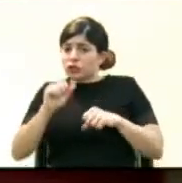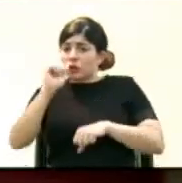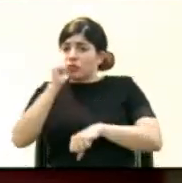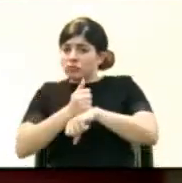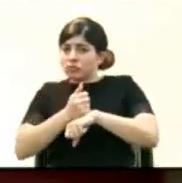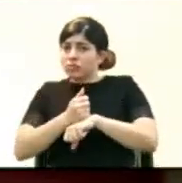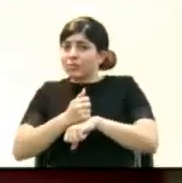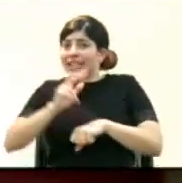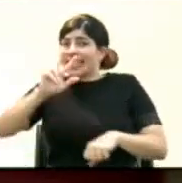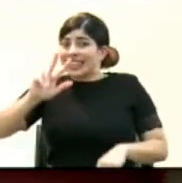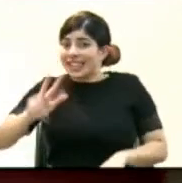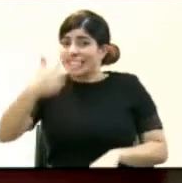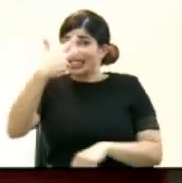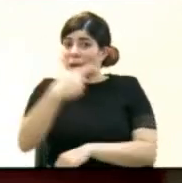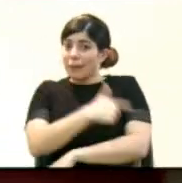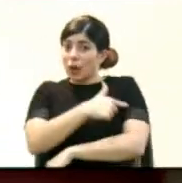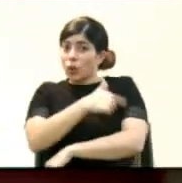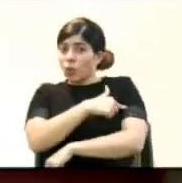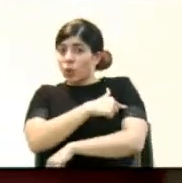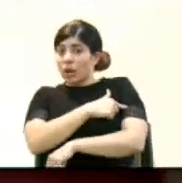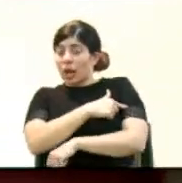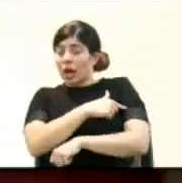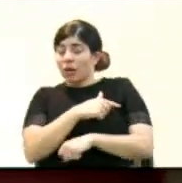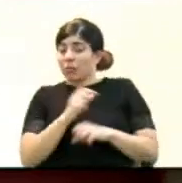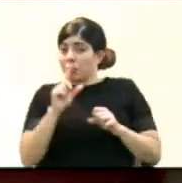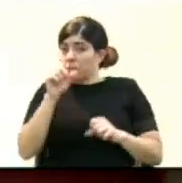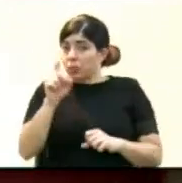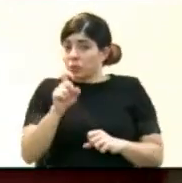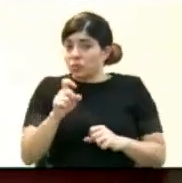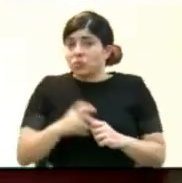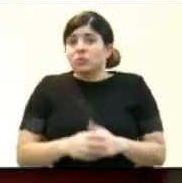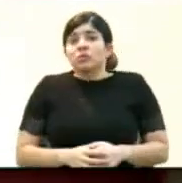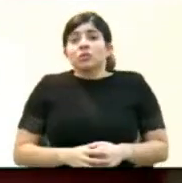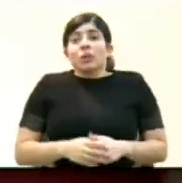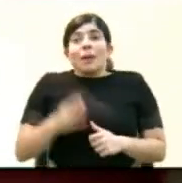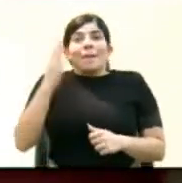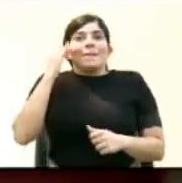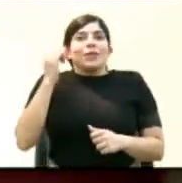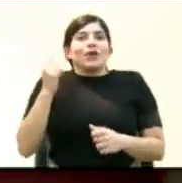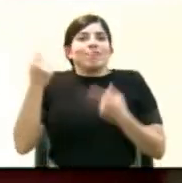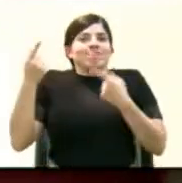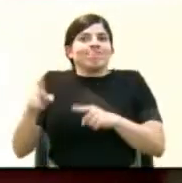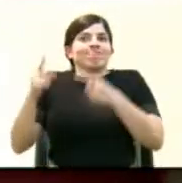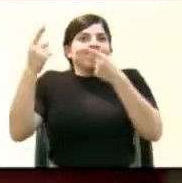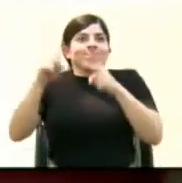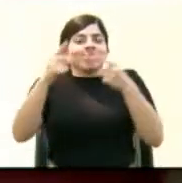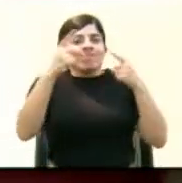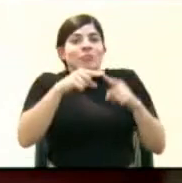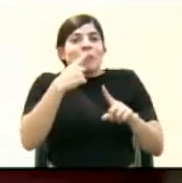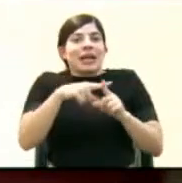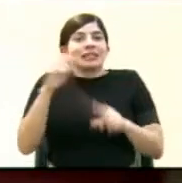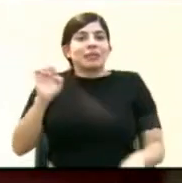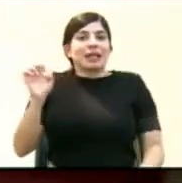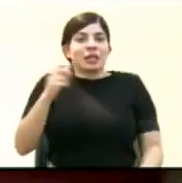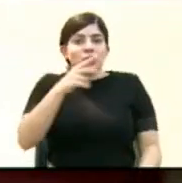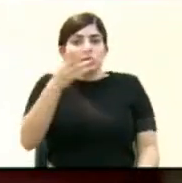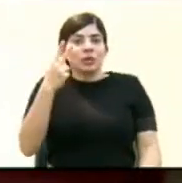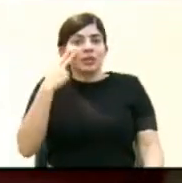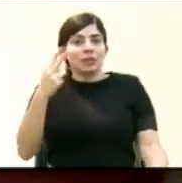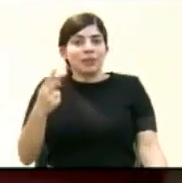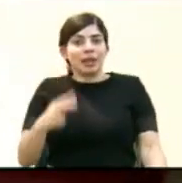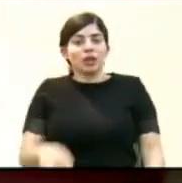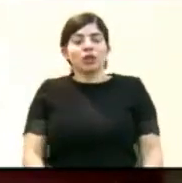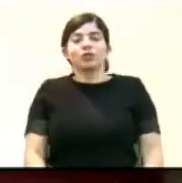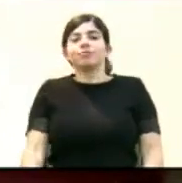una tercera vacunación, una tercera dosis ante lo que se está viviendo y ante la emergencia que ustedes están